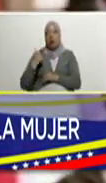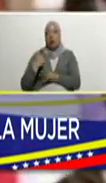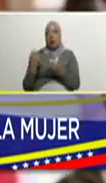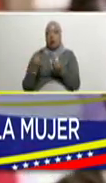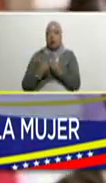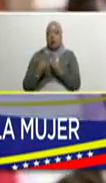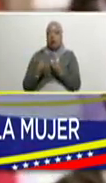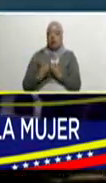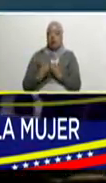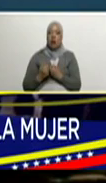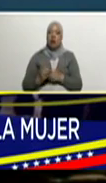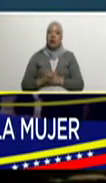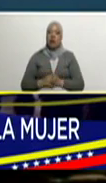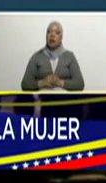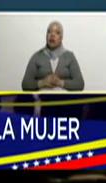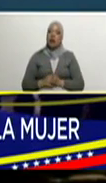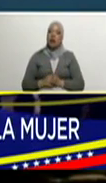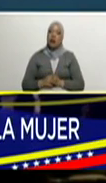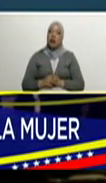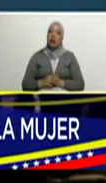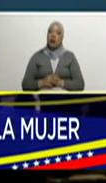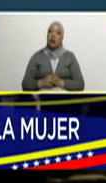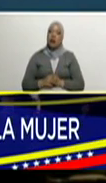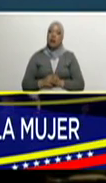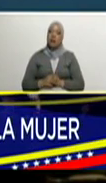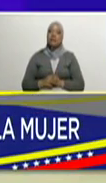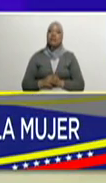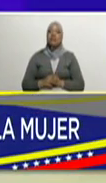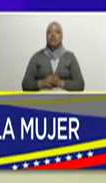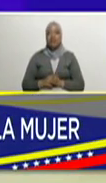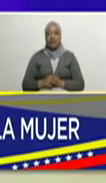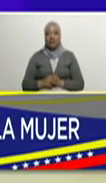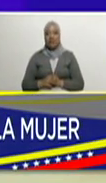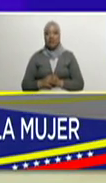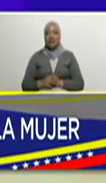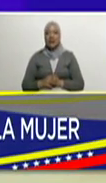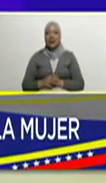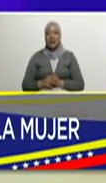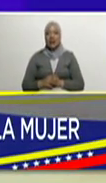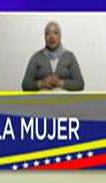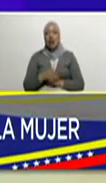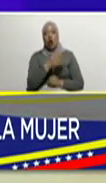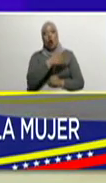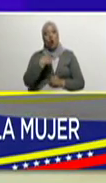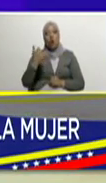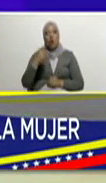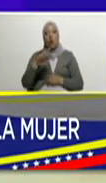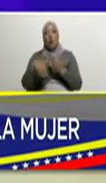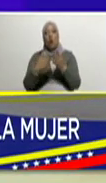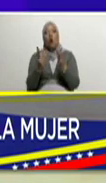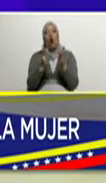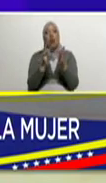vida. Correcto. Bueno, gracias, ministra, compañera. Igualmente, quiero hacer un pase.